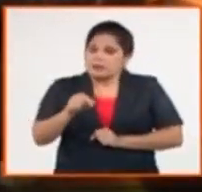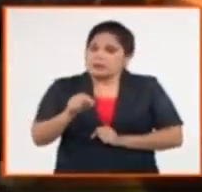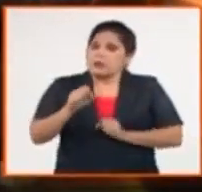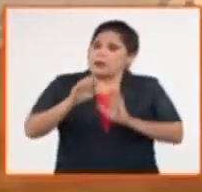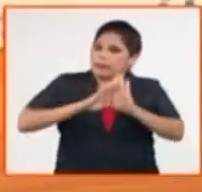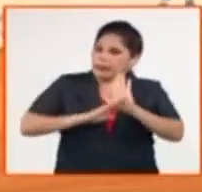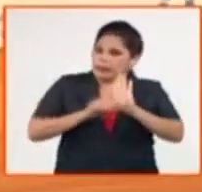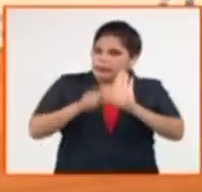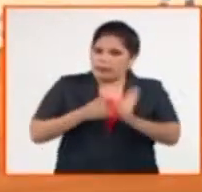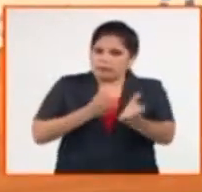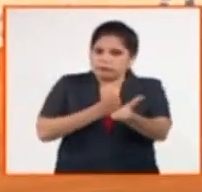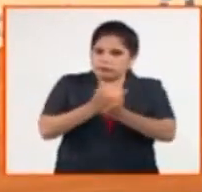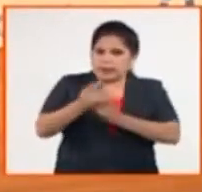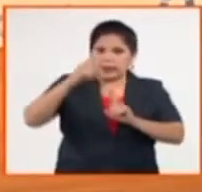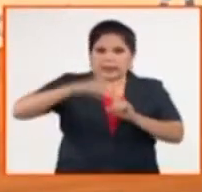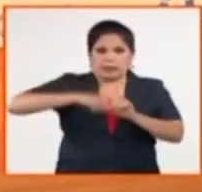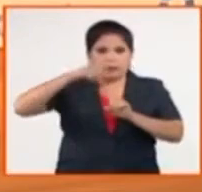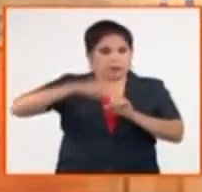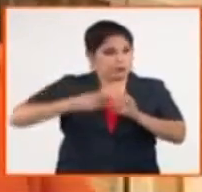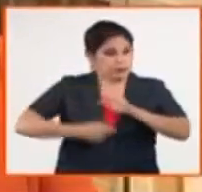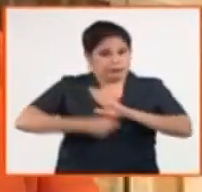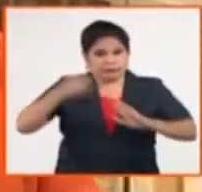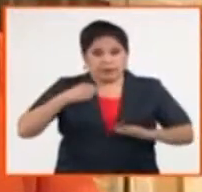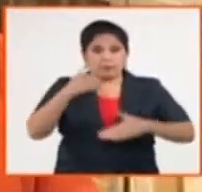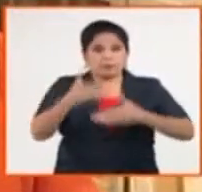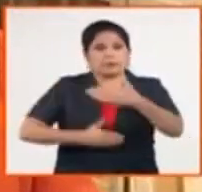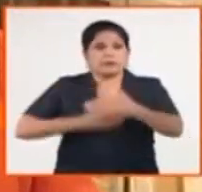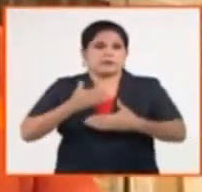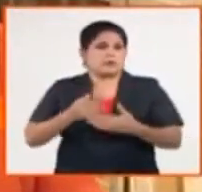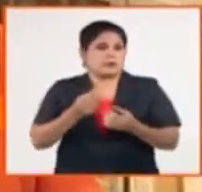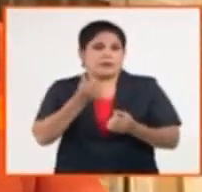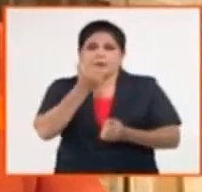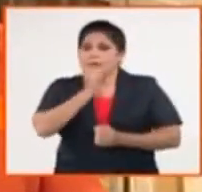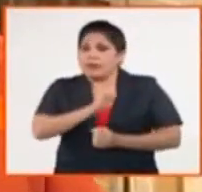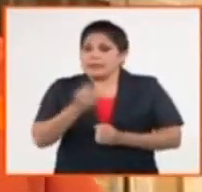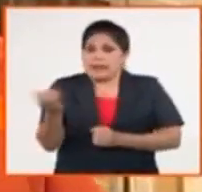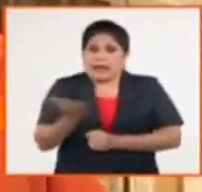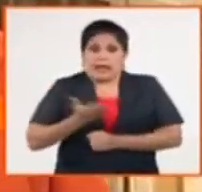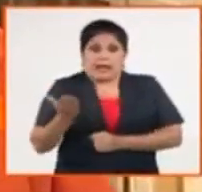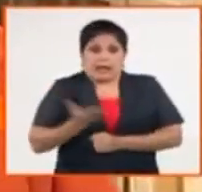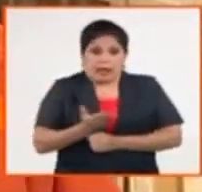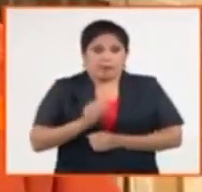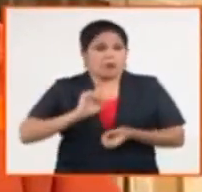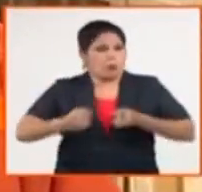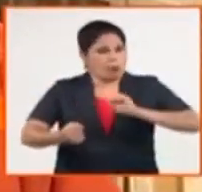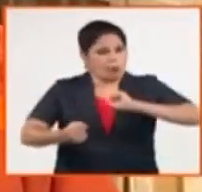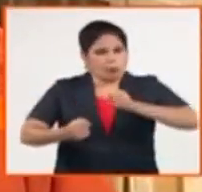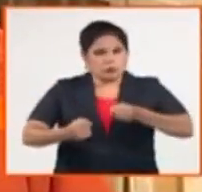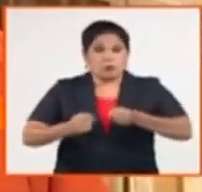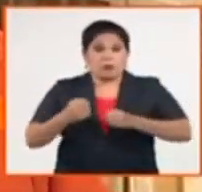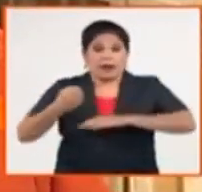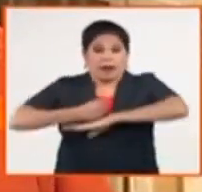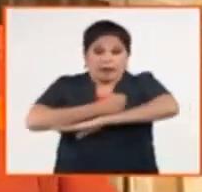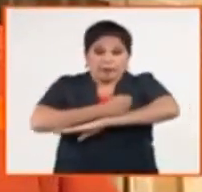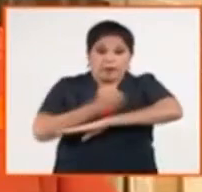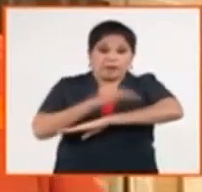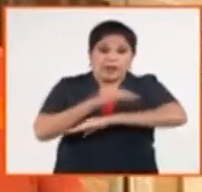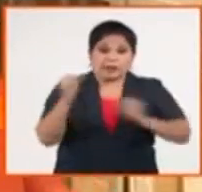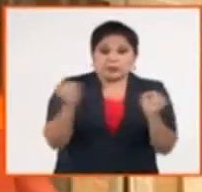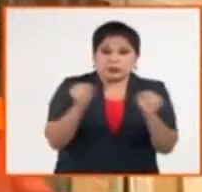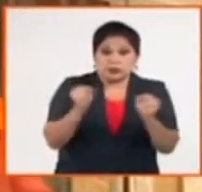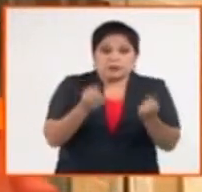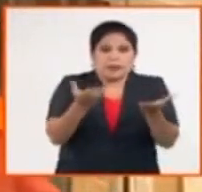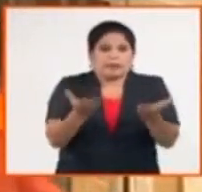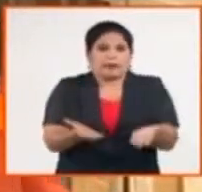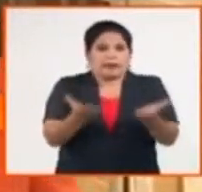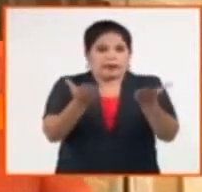estables niveles de temperatura. El proceso es simple, es rápido y es controlado porque llega el carro de frío, se pesan las vacunas, se pasa al